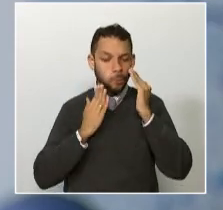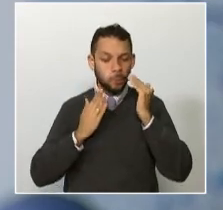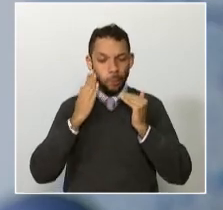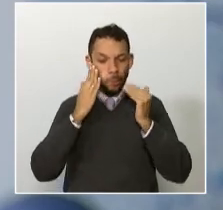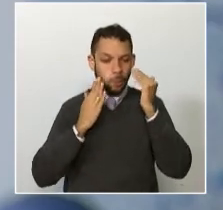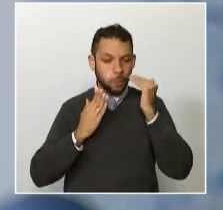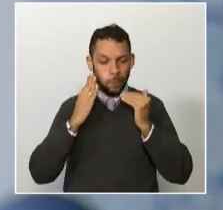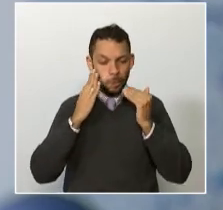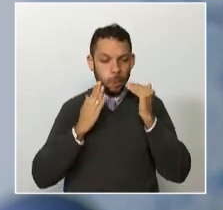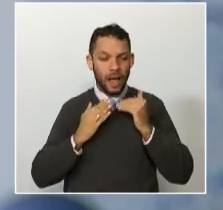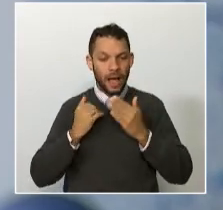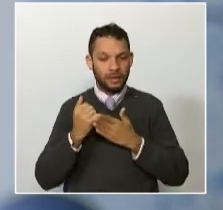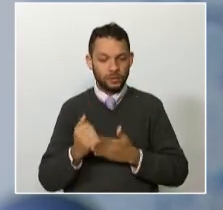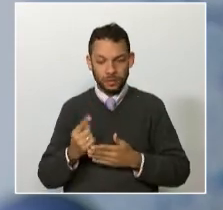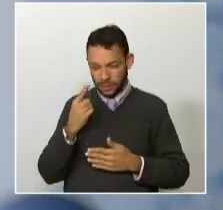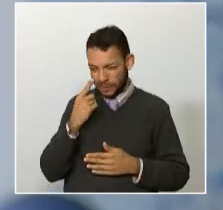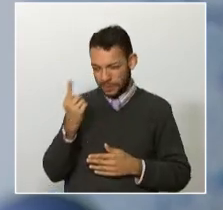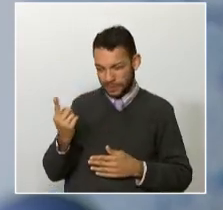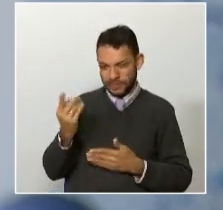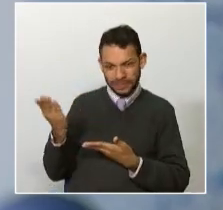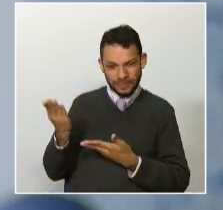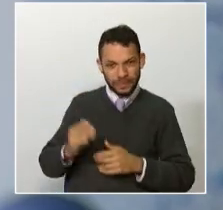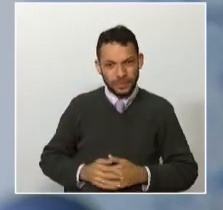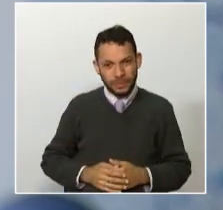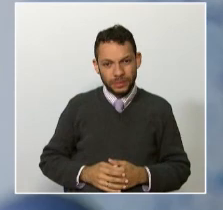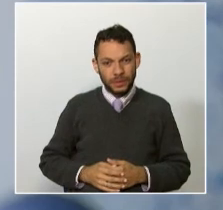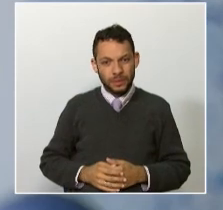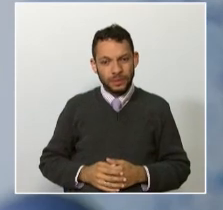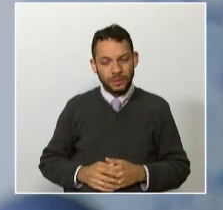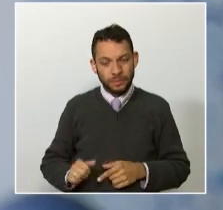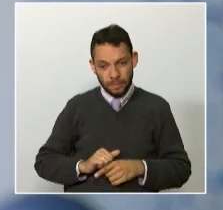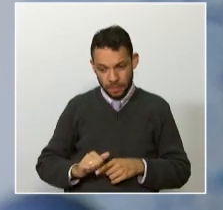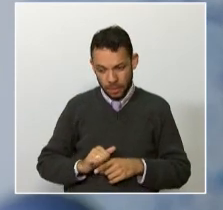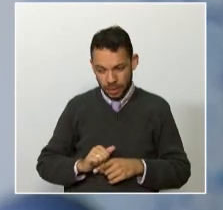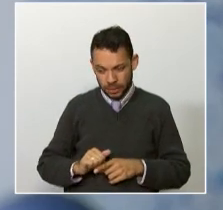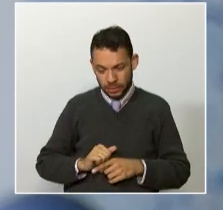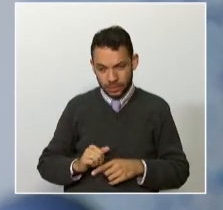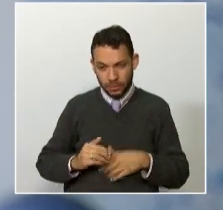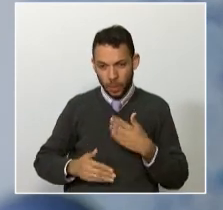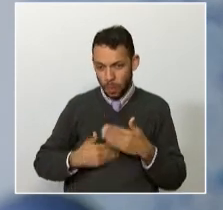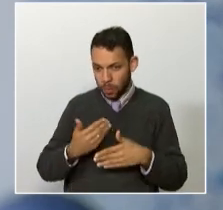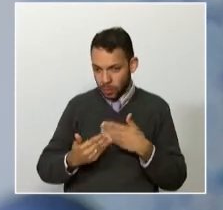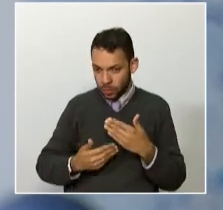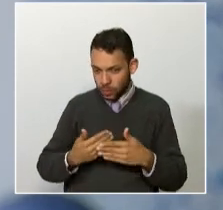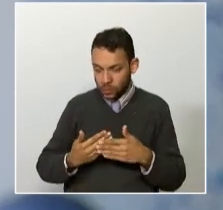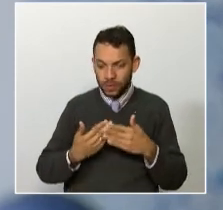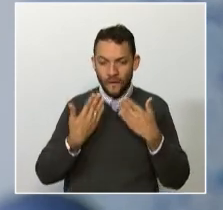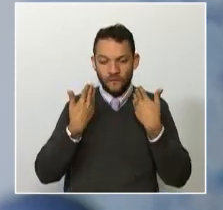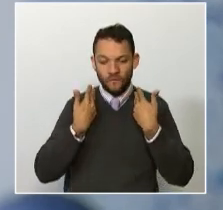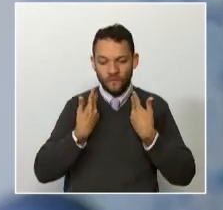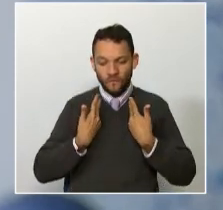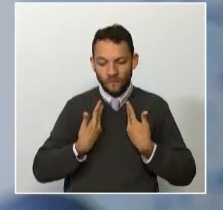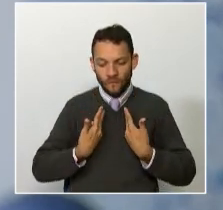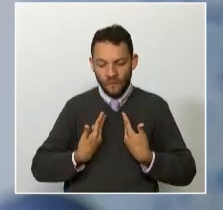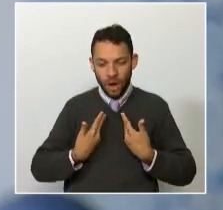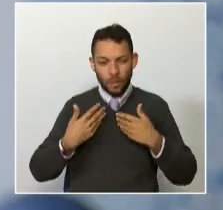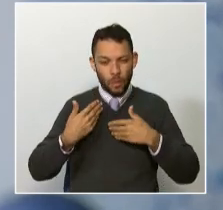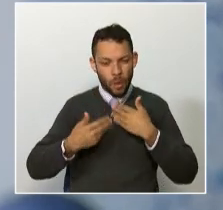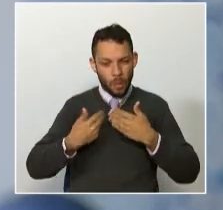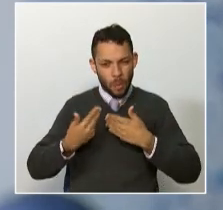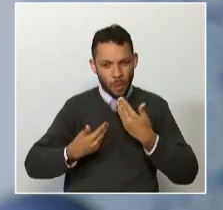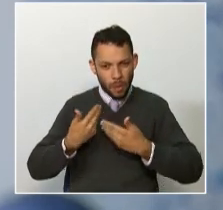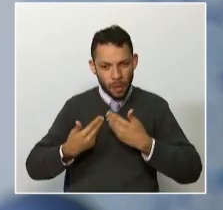abajo, y vamos a ir bajando poco a poco. Es un masaje que se hace